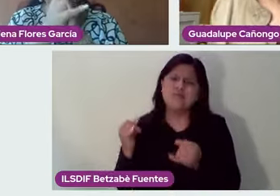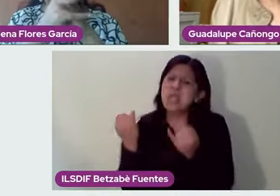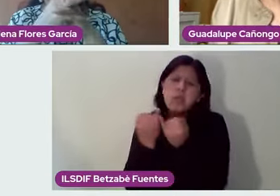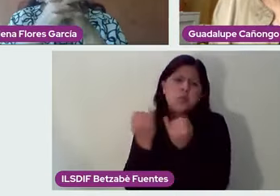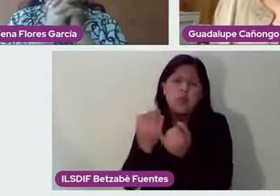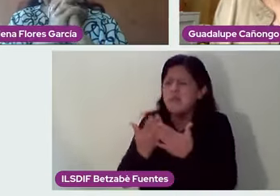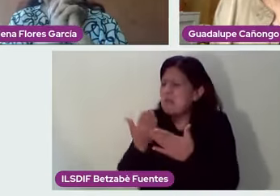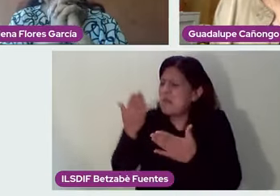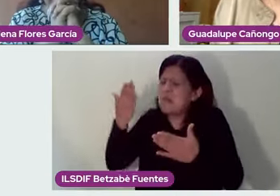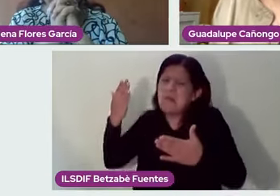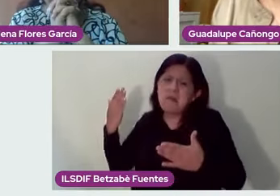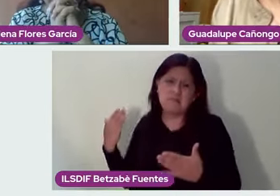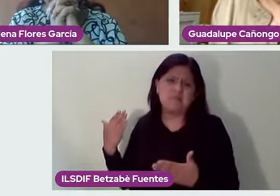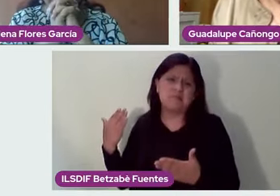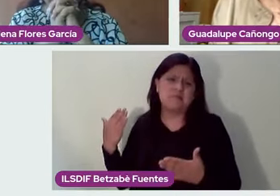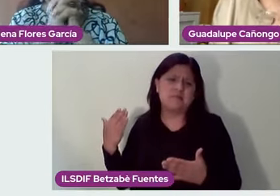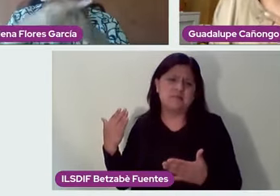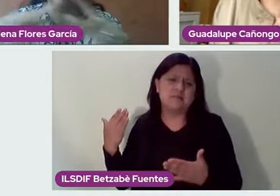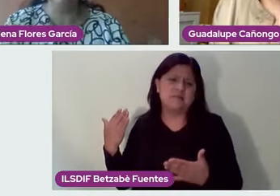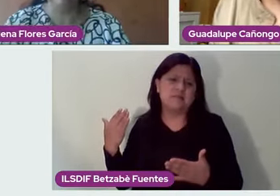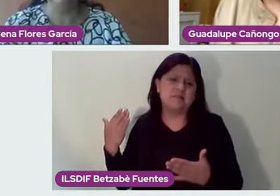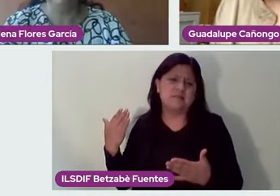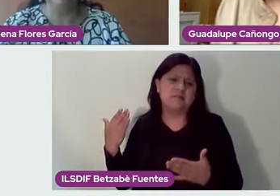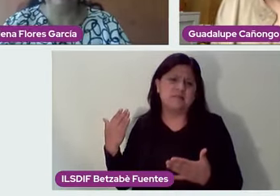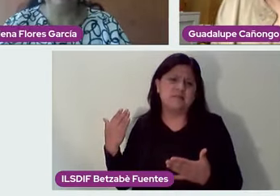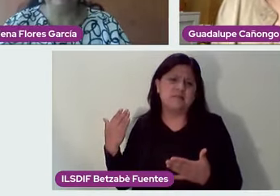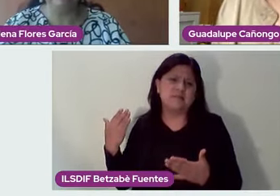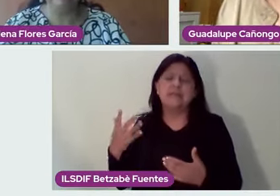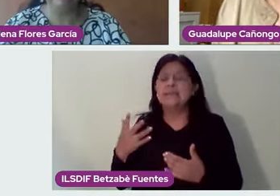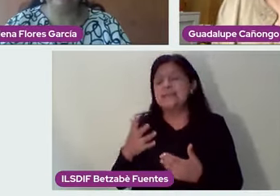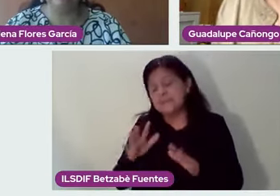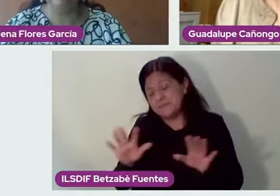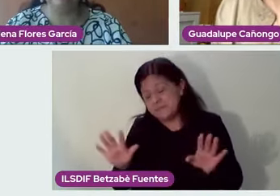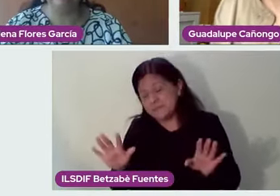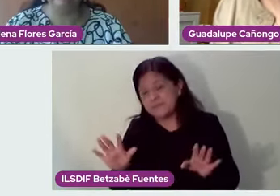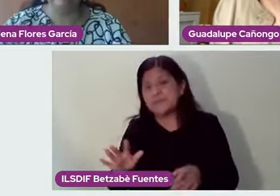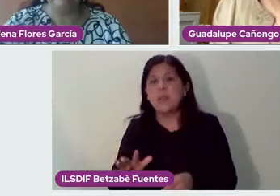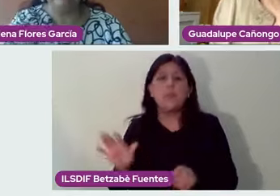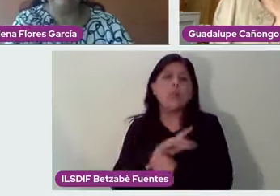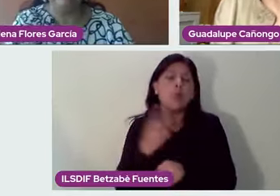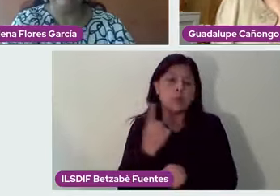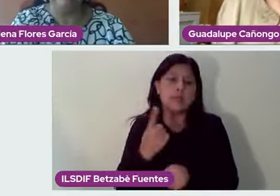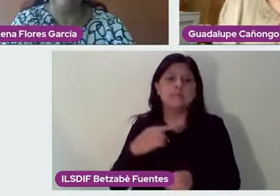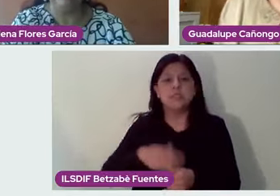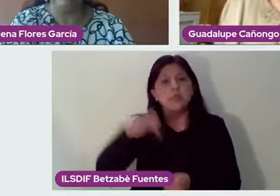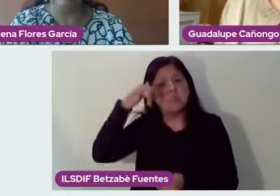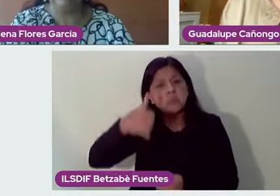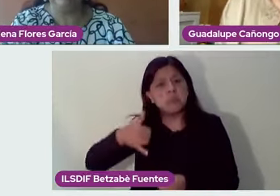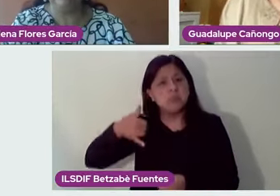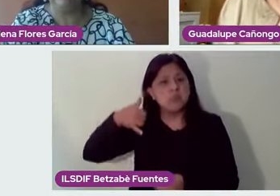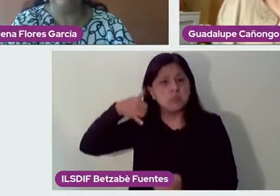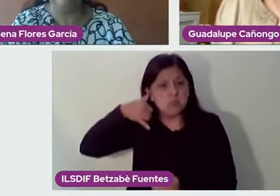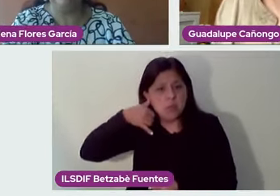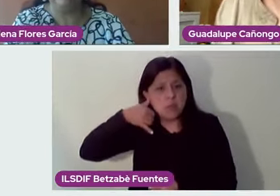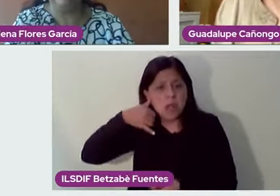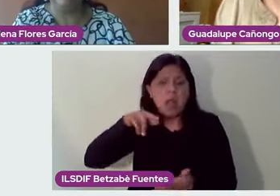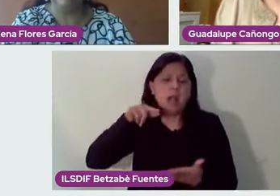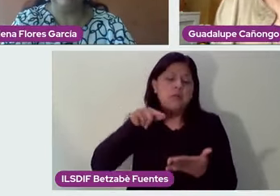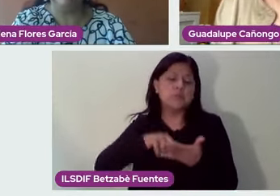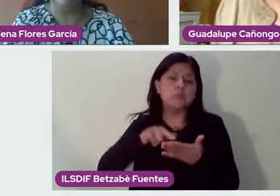qué? Porque ustedes piensan, y todas hemos pasado por esta situación, marco al 01800, lo que